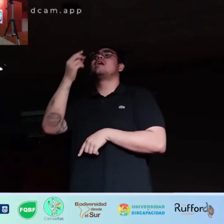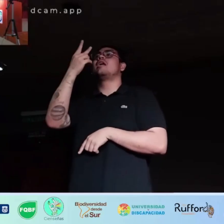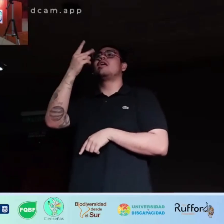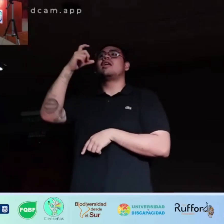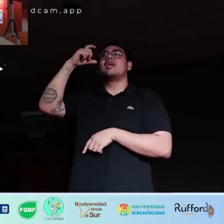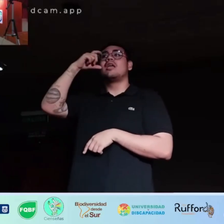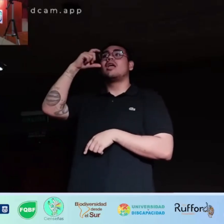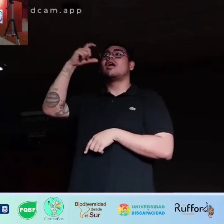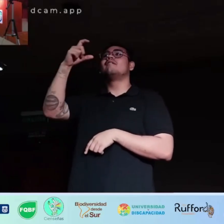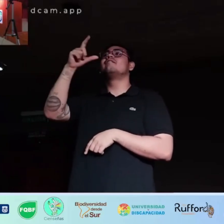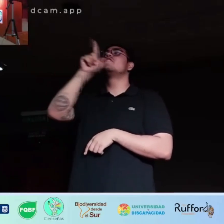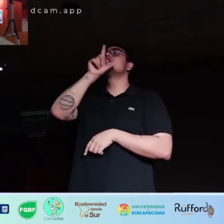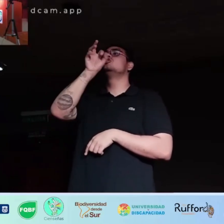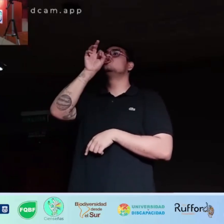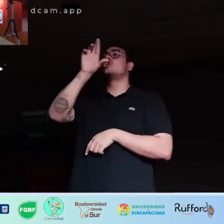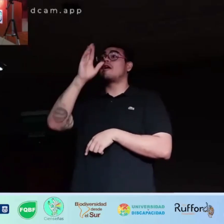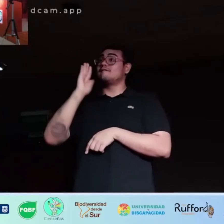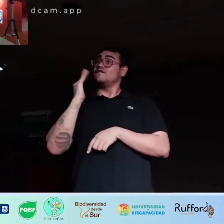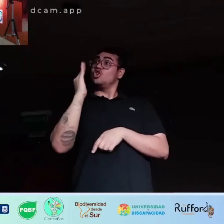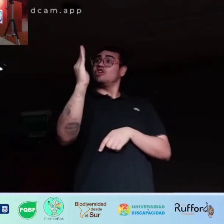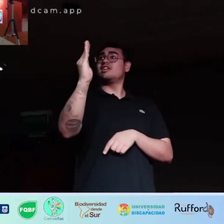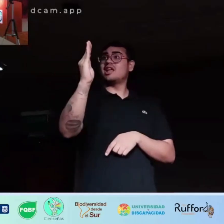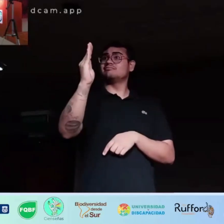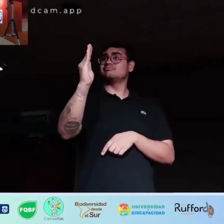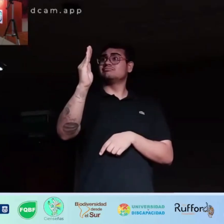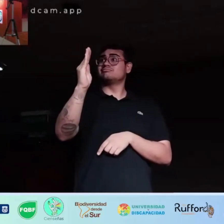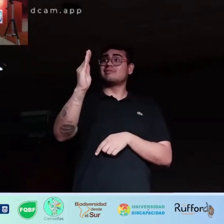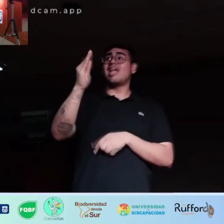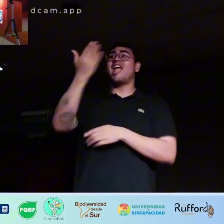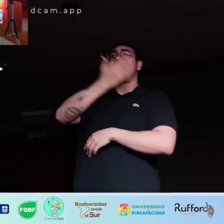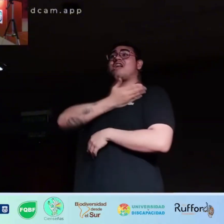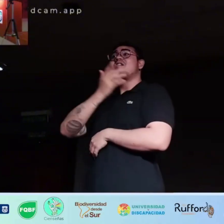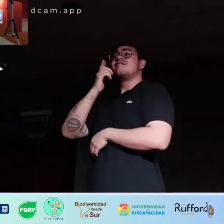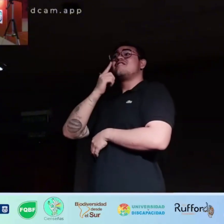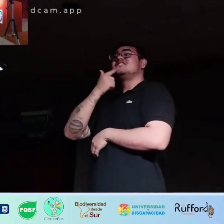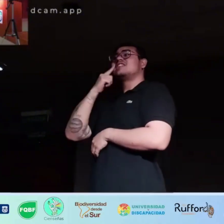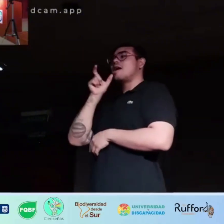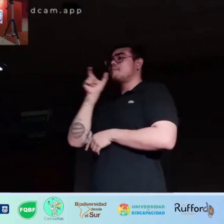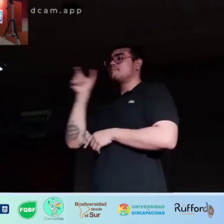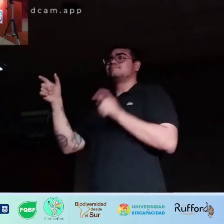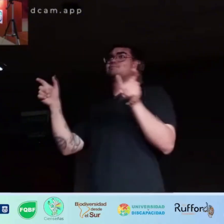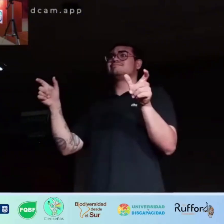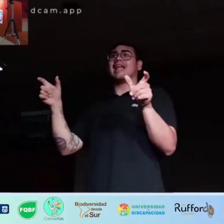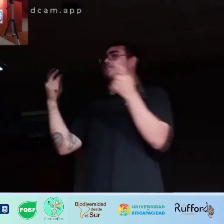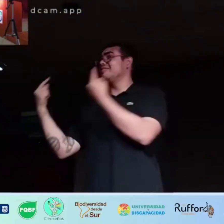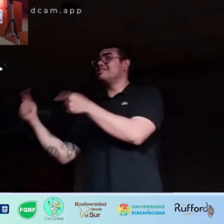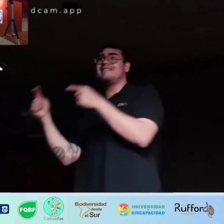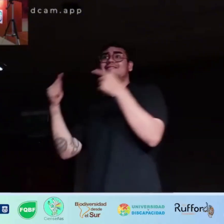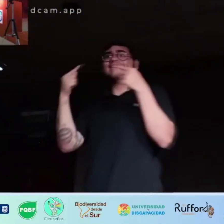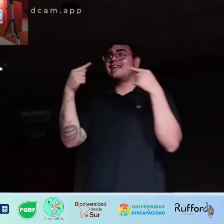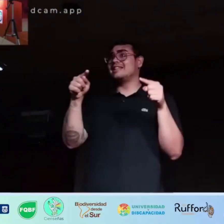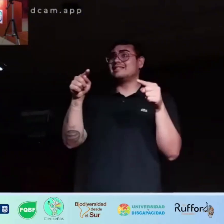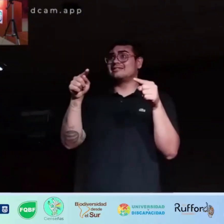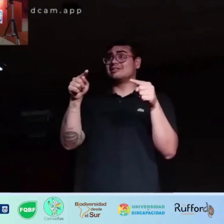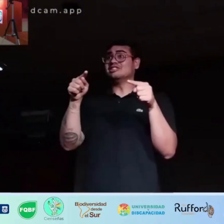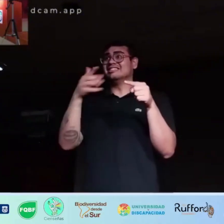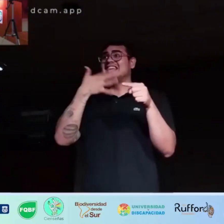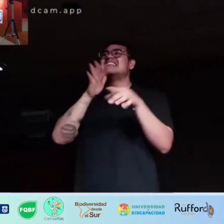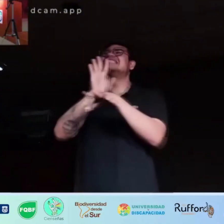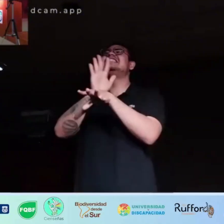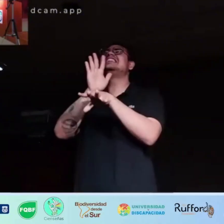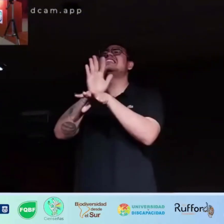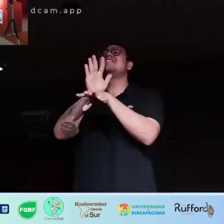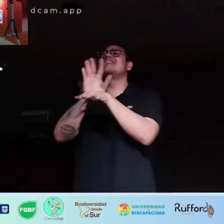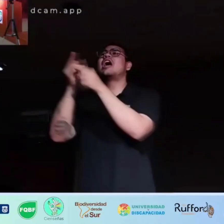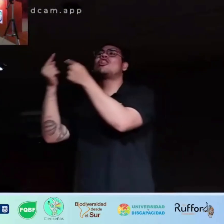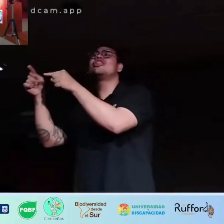yo sé, si lo entiendo en el contexto, ¿no? Em, si la palabra imán, si existiera en la vida cotidiana, porque